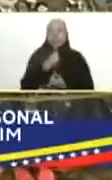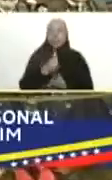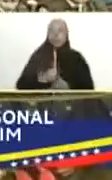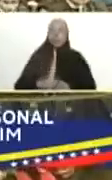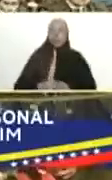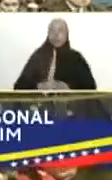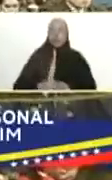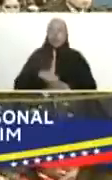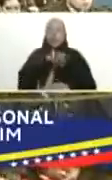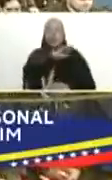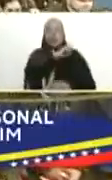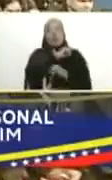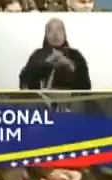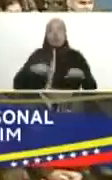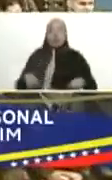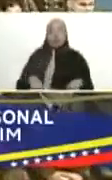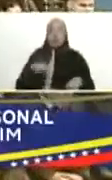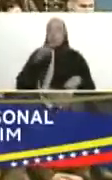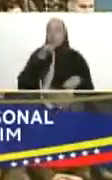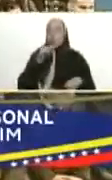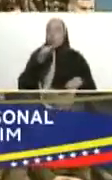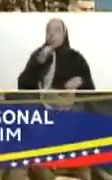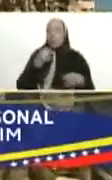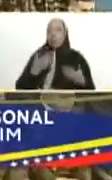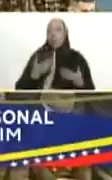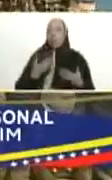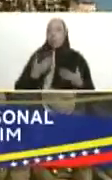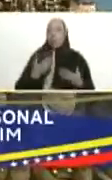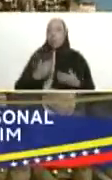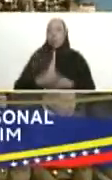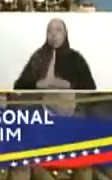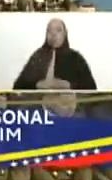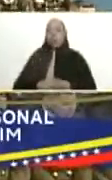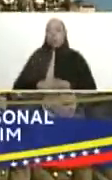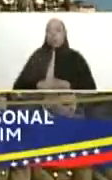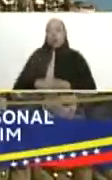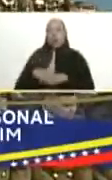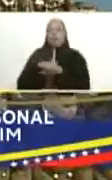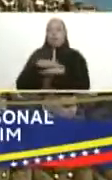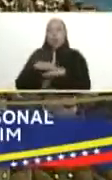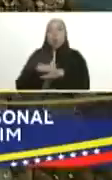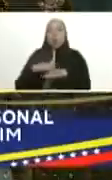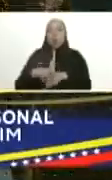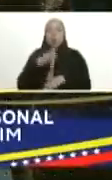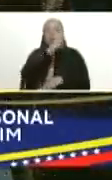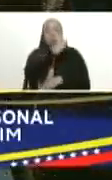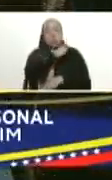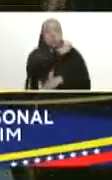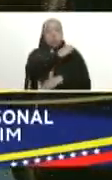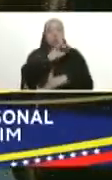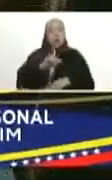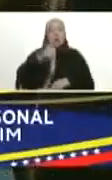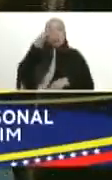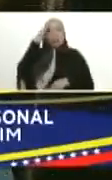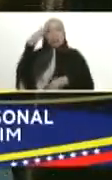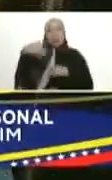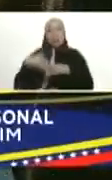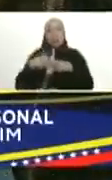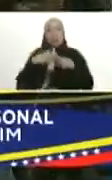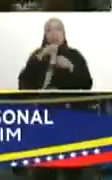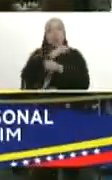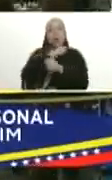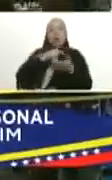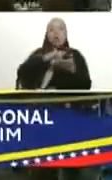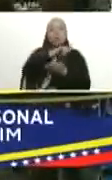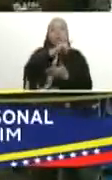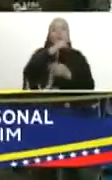La Fuerza Armada Nacional Bolivariana. Mi comandante y jefe, permiso para recibir el grado de mayor y capitán de corbeta de la Fuerza Armada Nacional